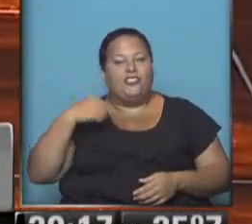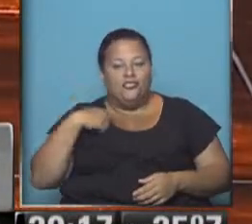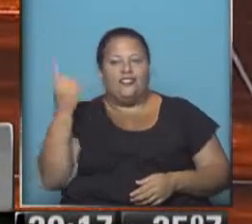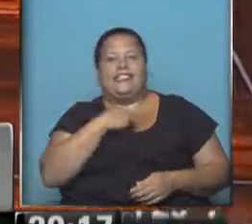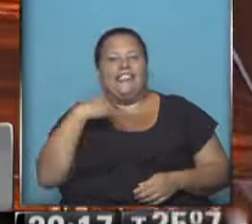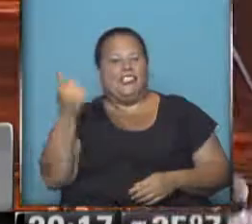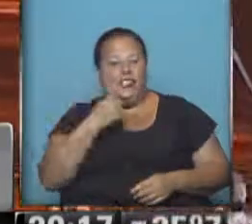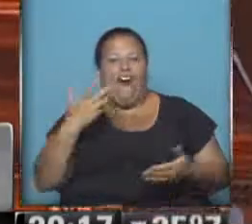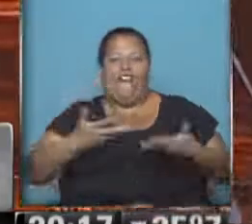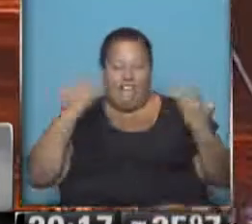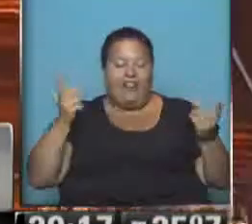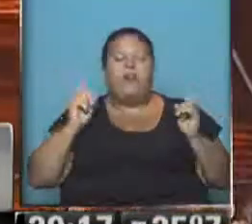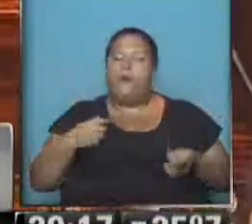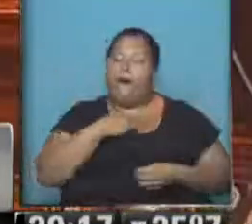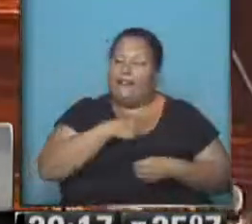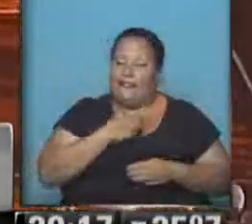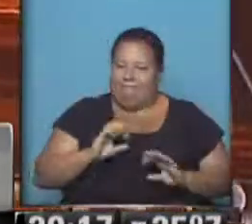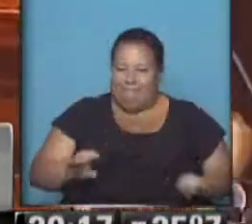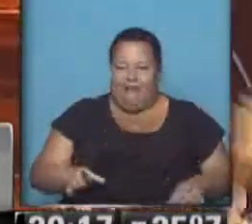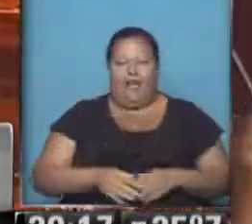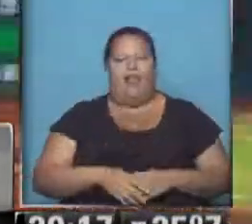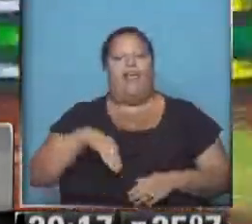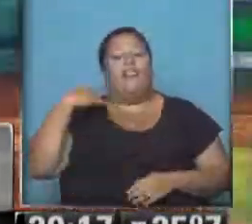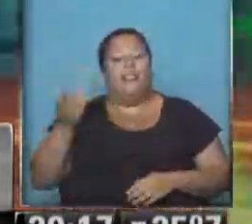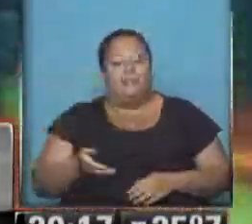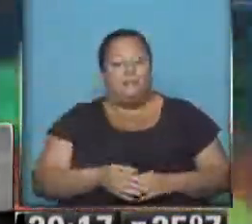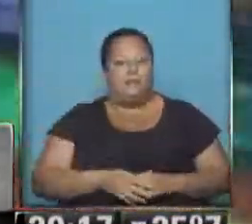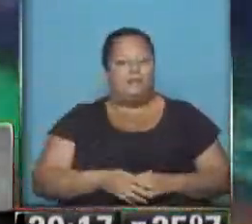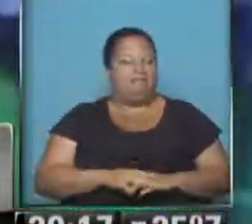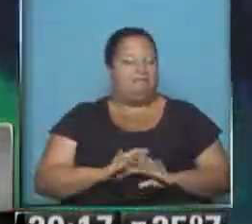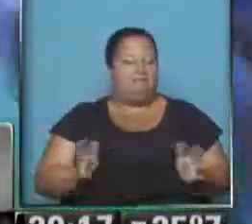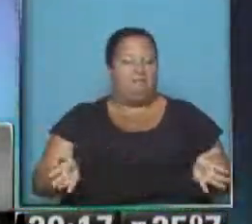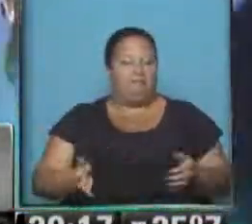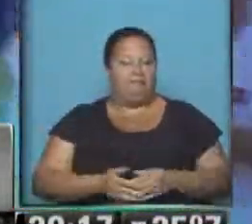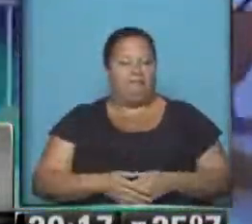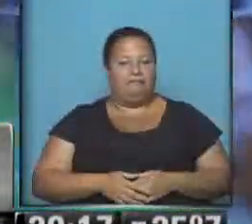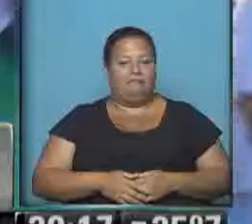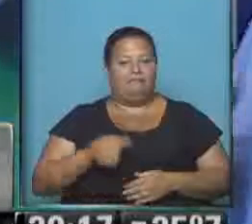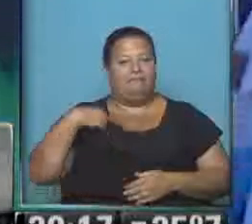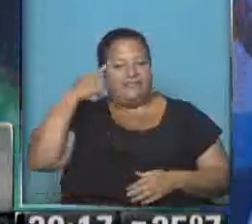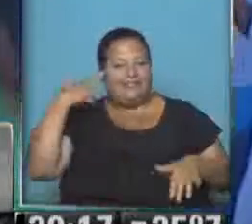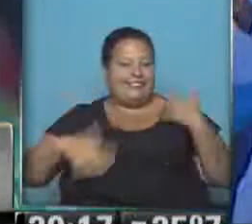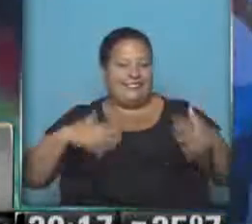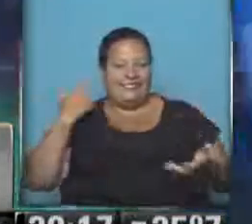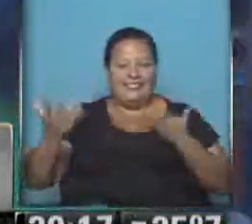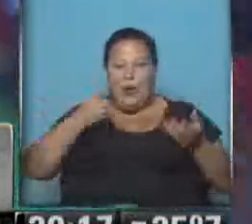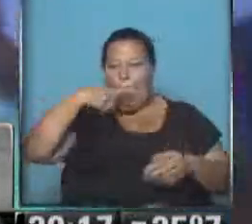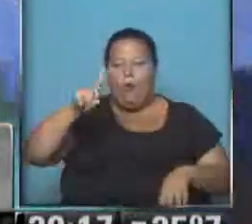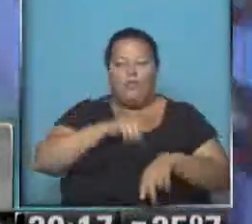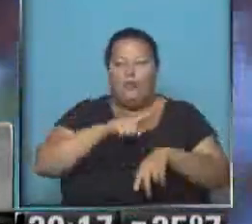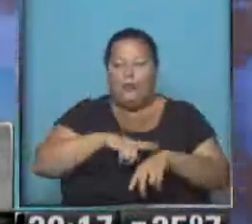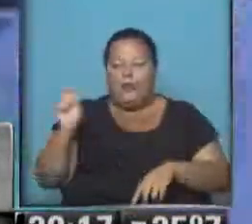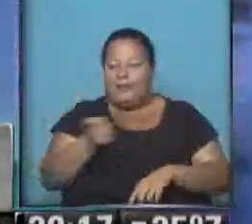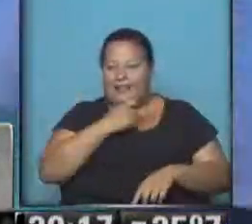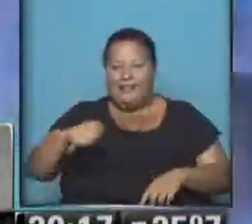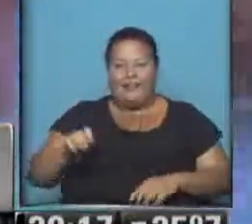todos, pero bueno. Y después, nada, creo que la adrenalina que tenía lo último, en el último winner